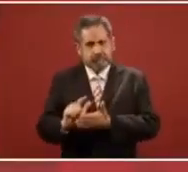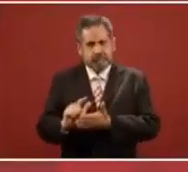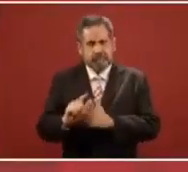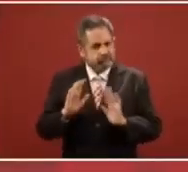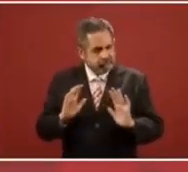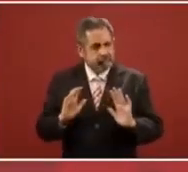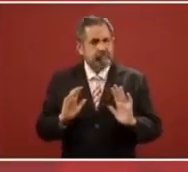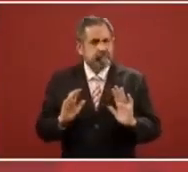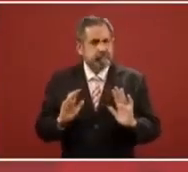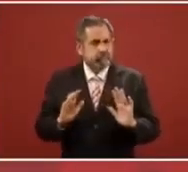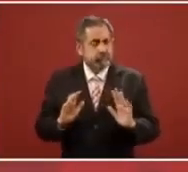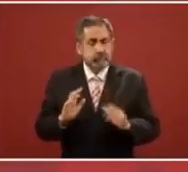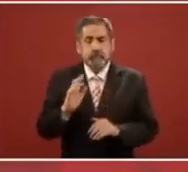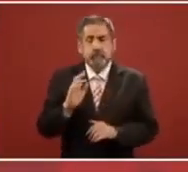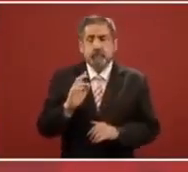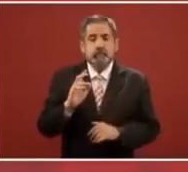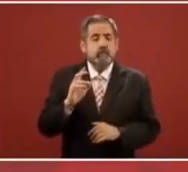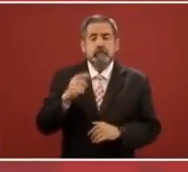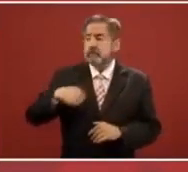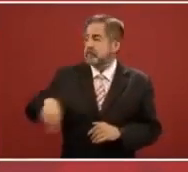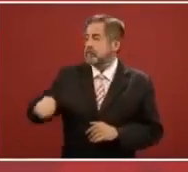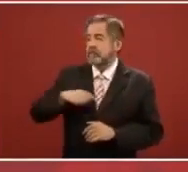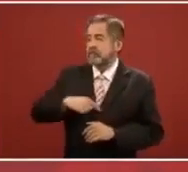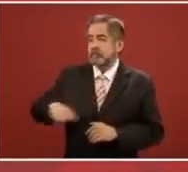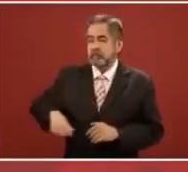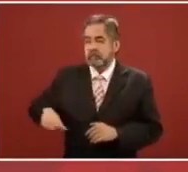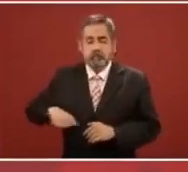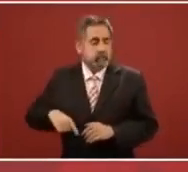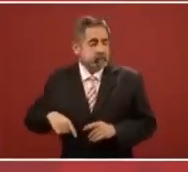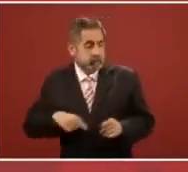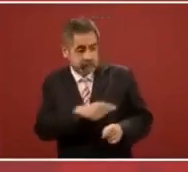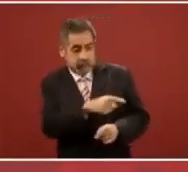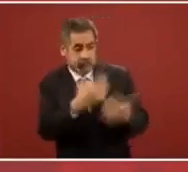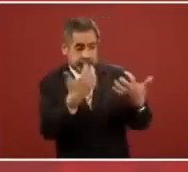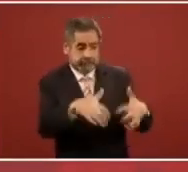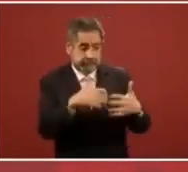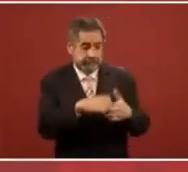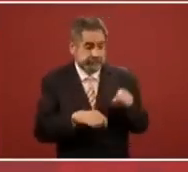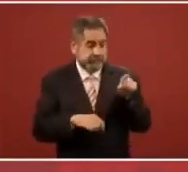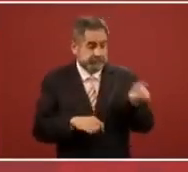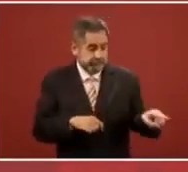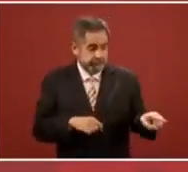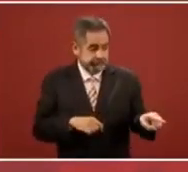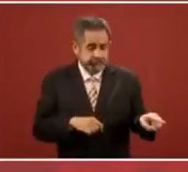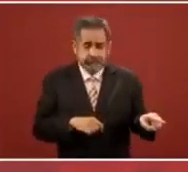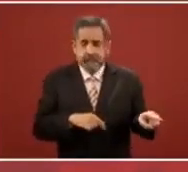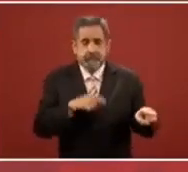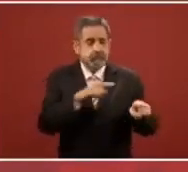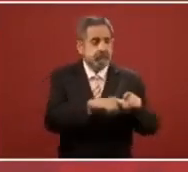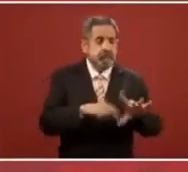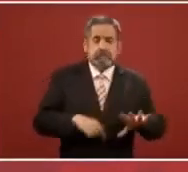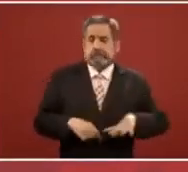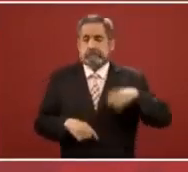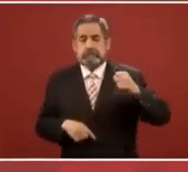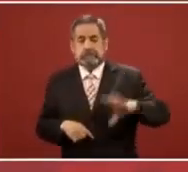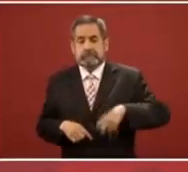No podemos nosotros contratar como gobierno una empresa que abusó,